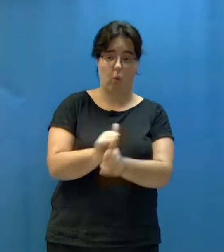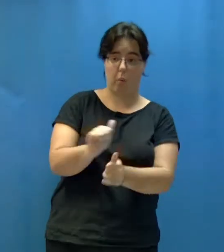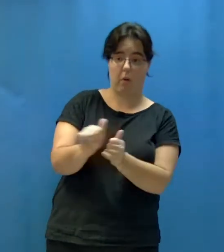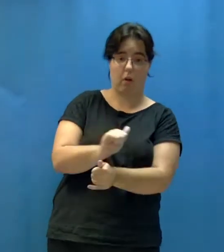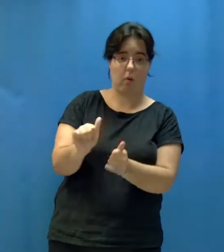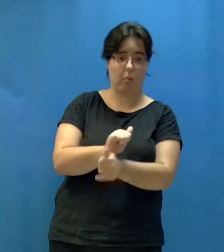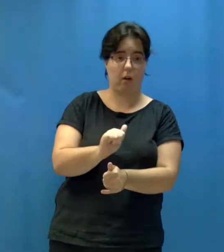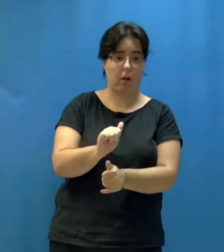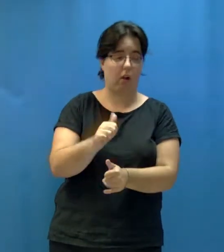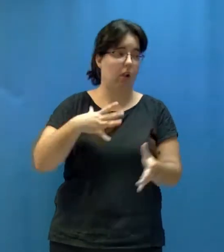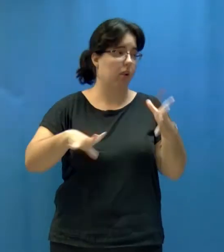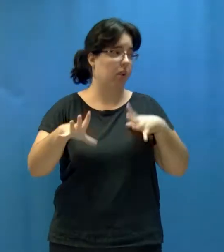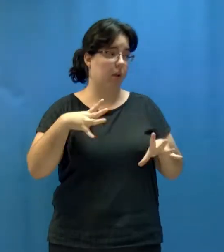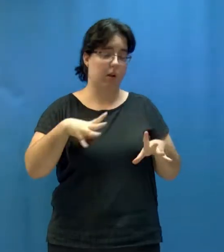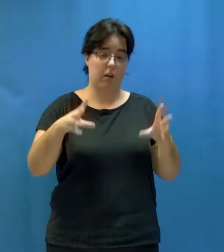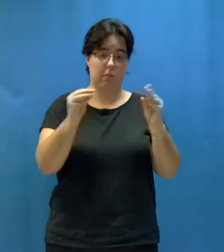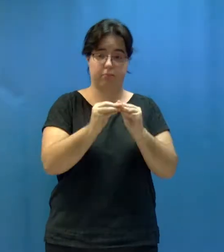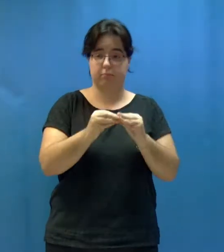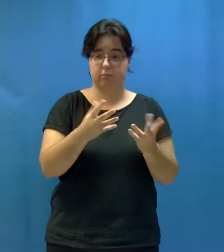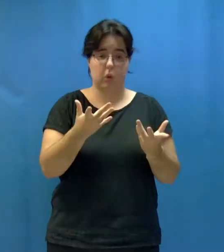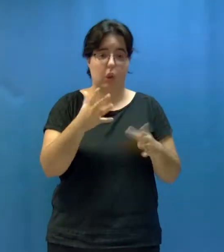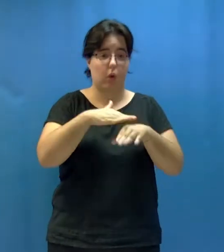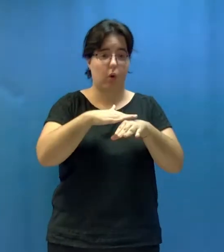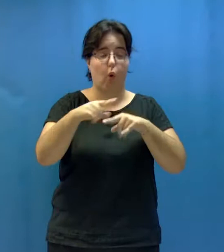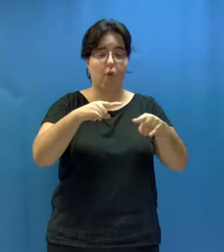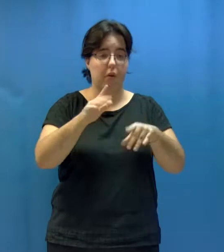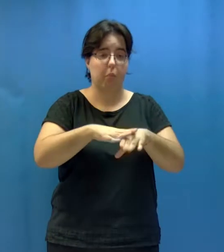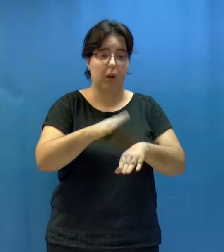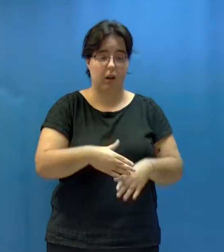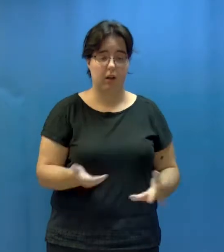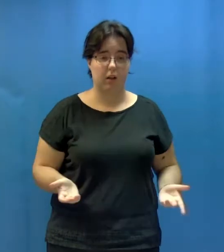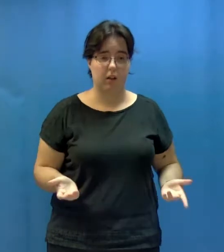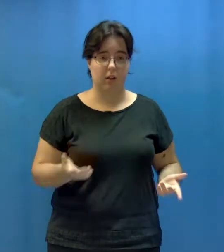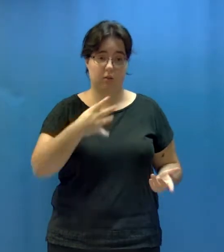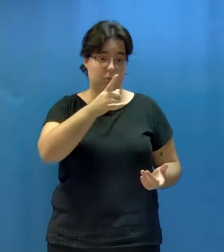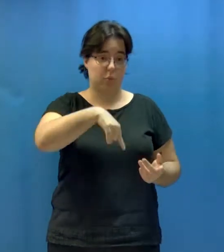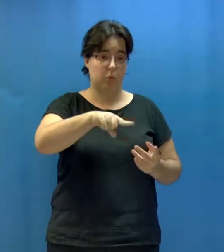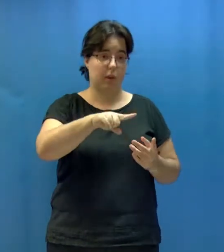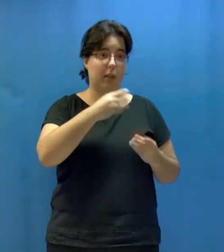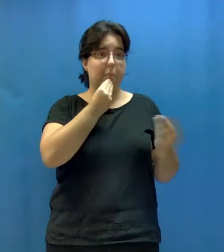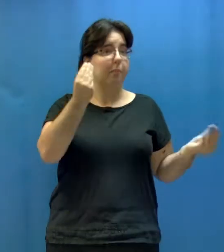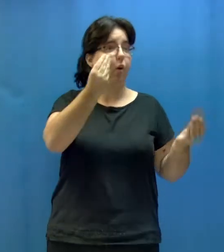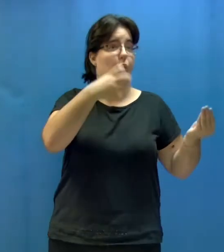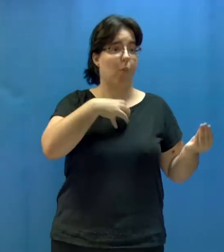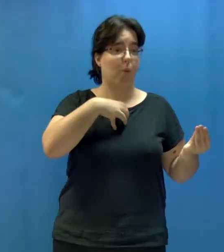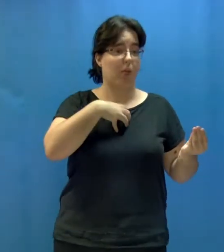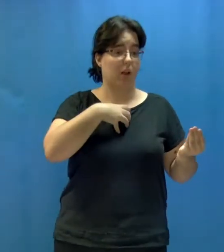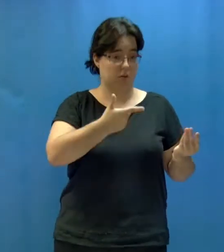mismo que los otros, ¿para qué gobiernan? Si ustedes no son capaces de mejorar las cosas, ¿qué hacen ahí